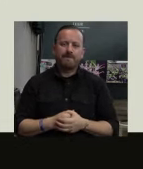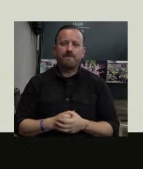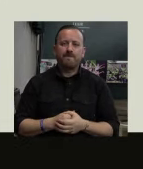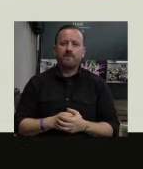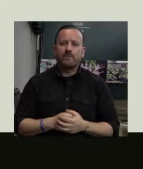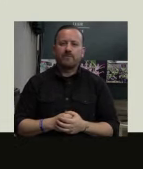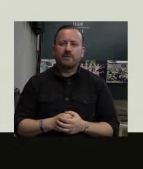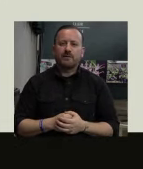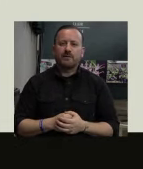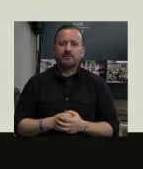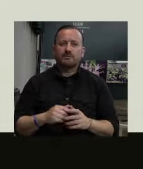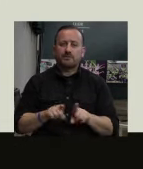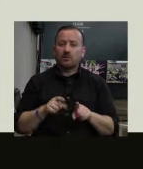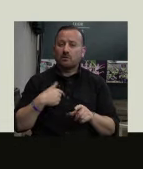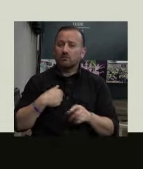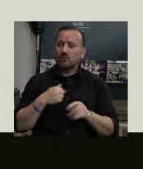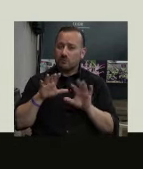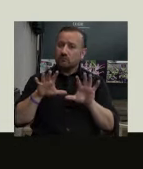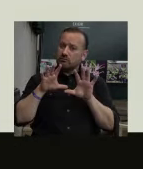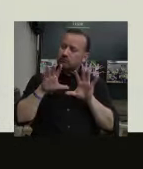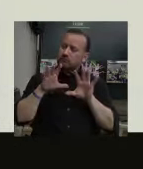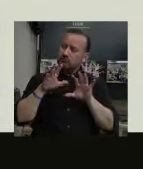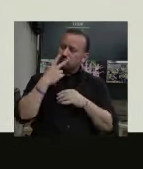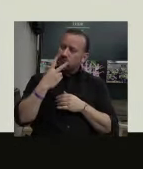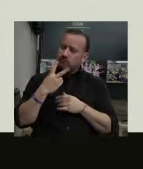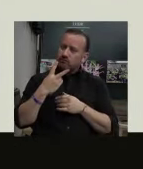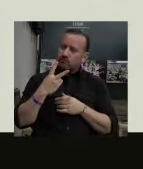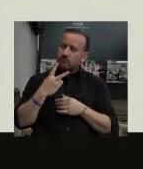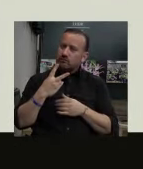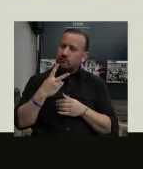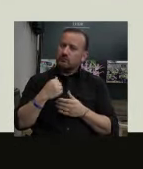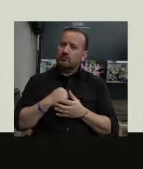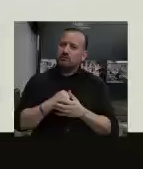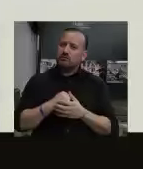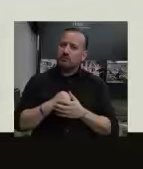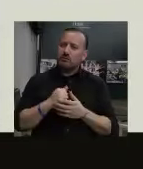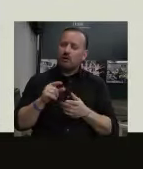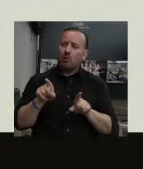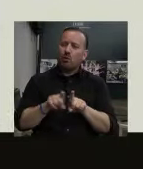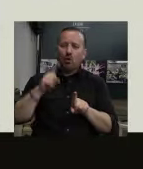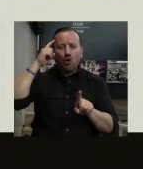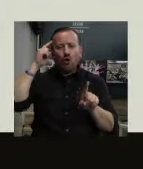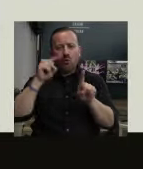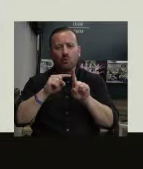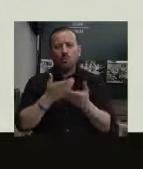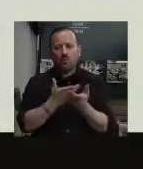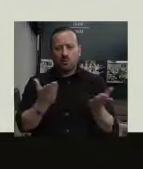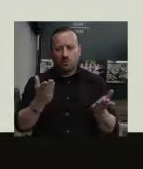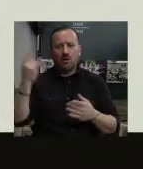desafíos me llama mucho la atención el propósito de ustedes de la